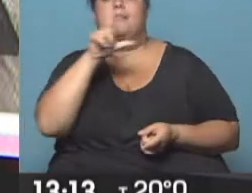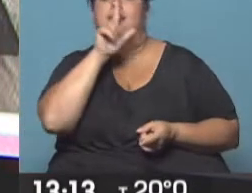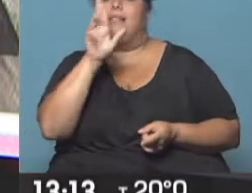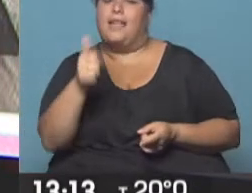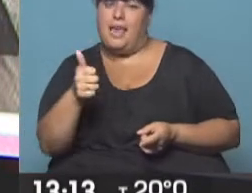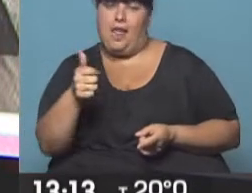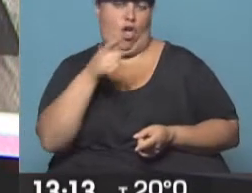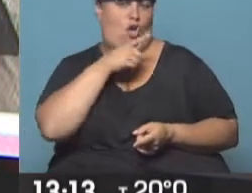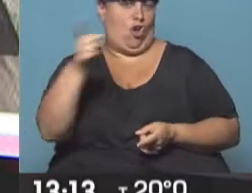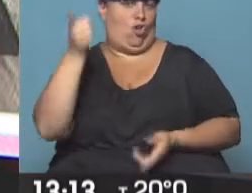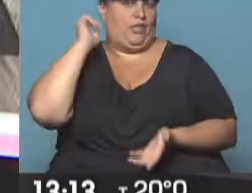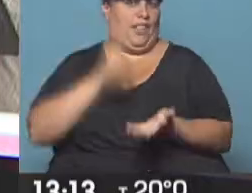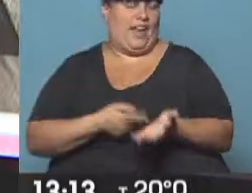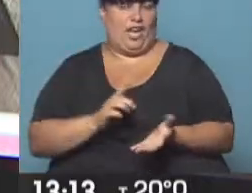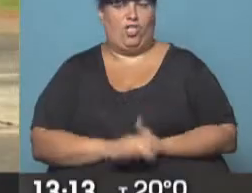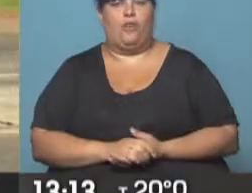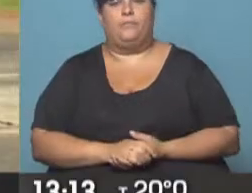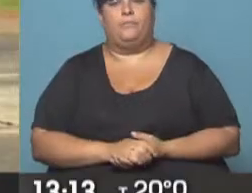repudia este decreto